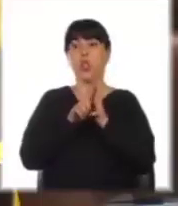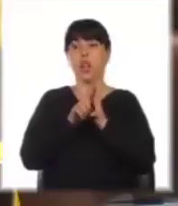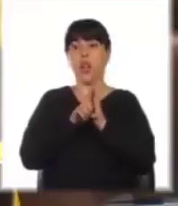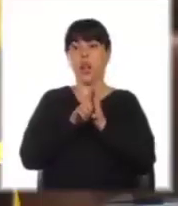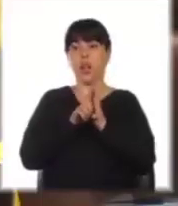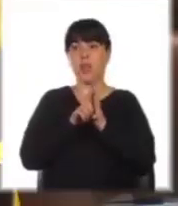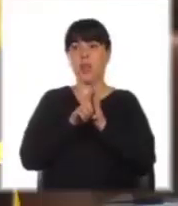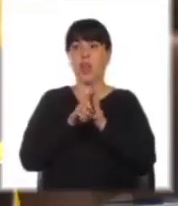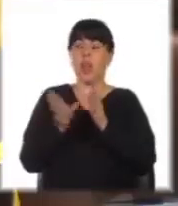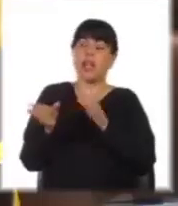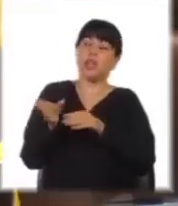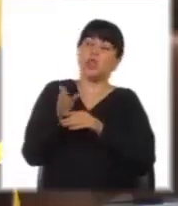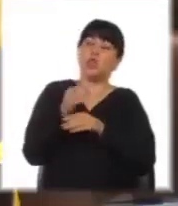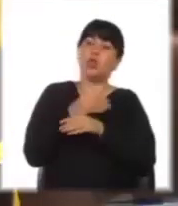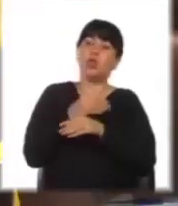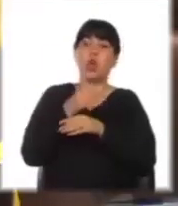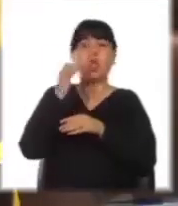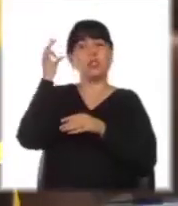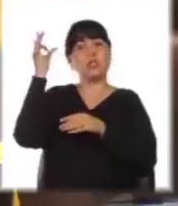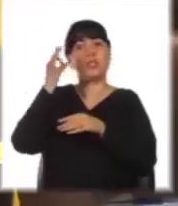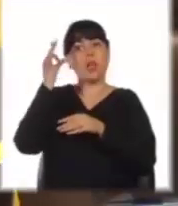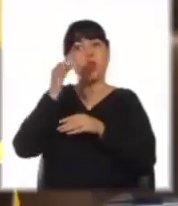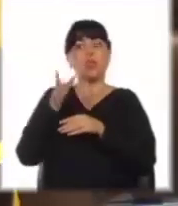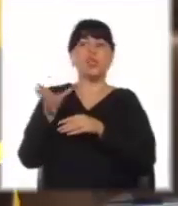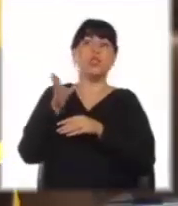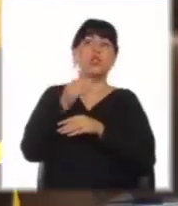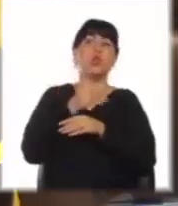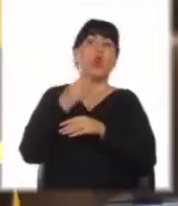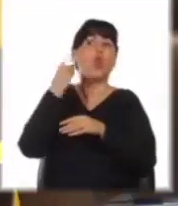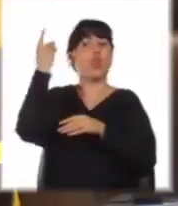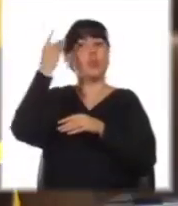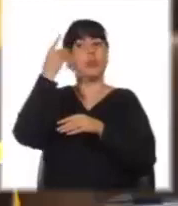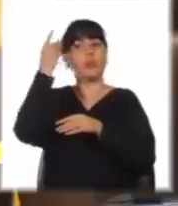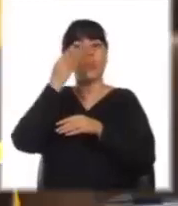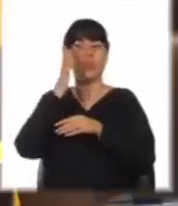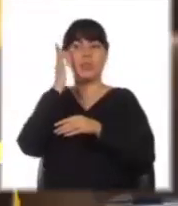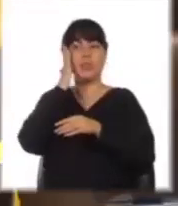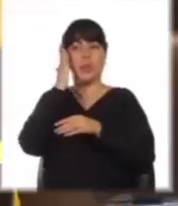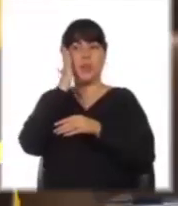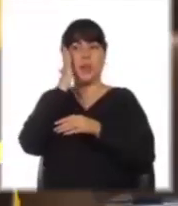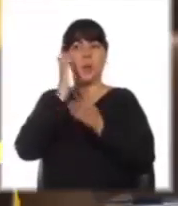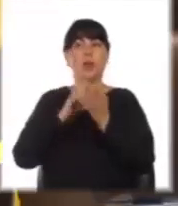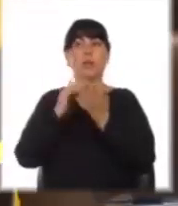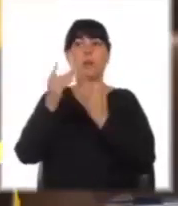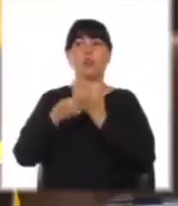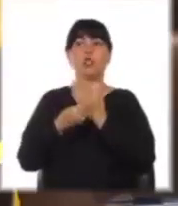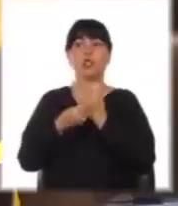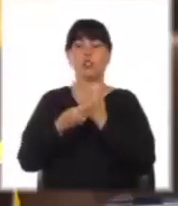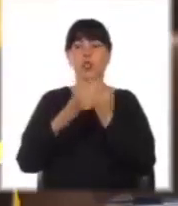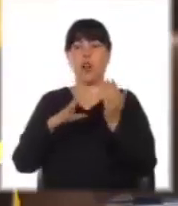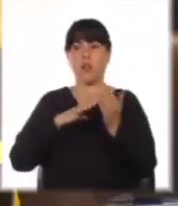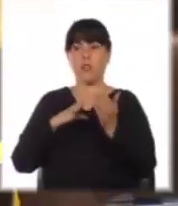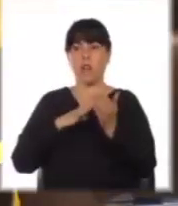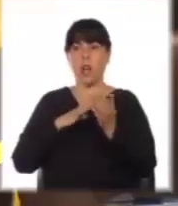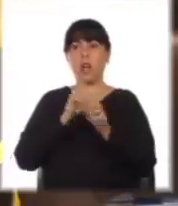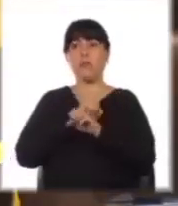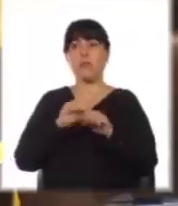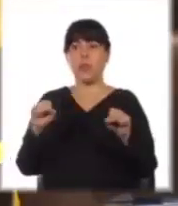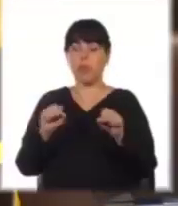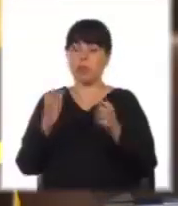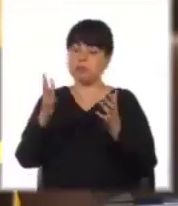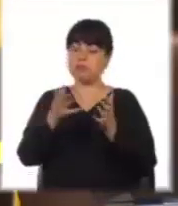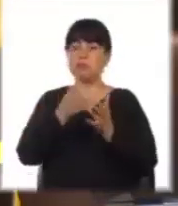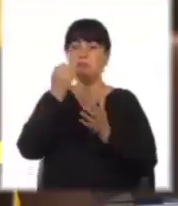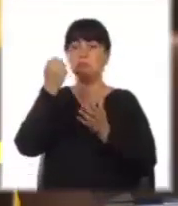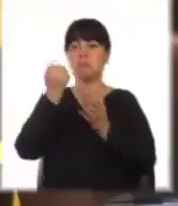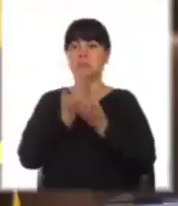todas las legisladoras y todos los legisladores sabemos que este proyecto está y que podemos acceder a él, pudimos acceder a